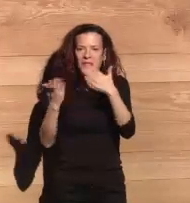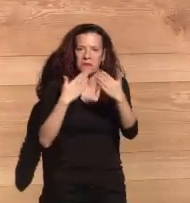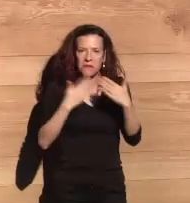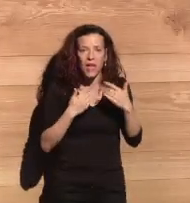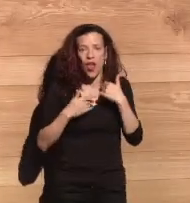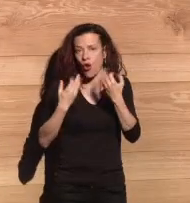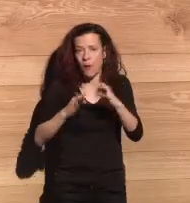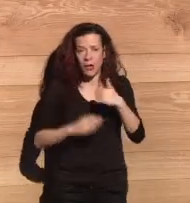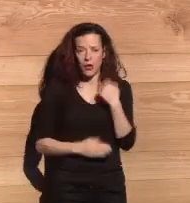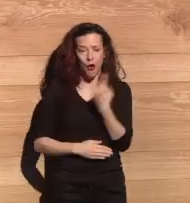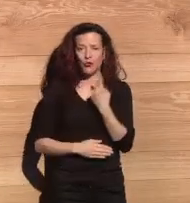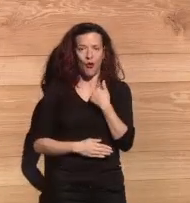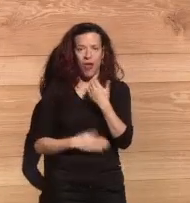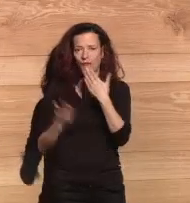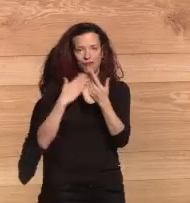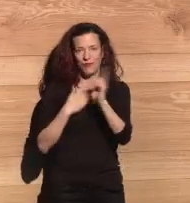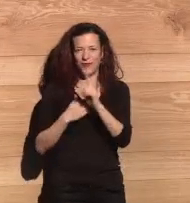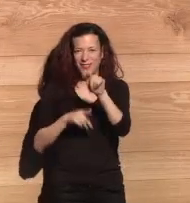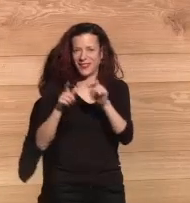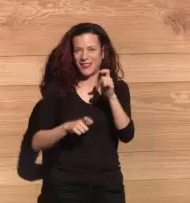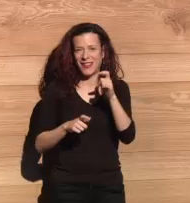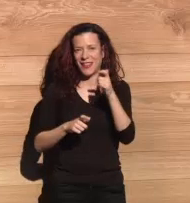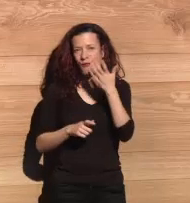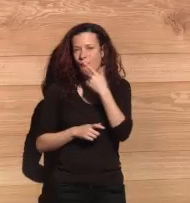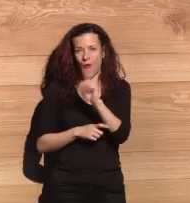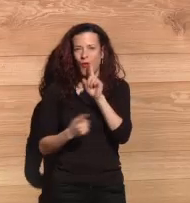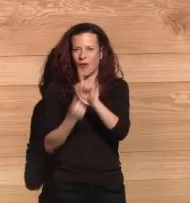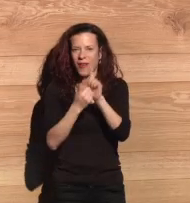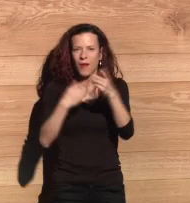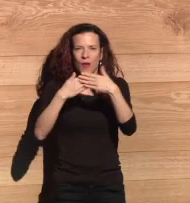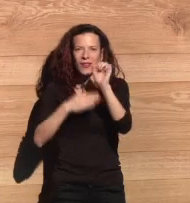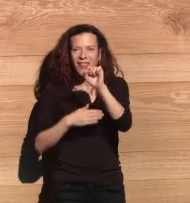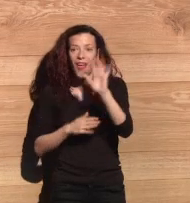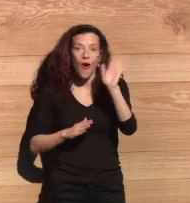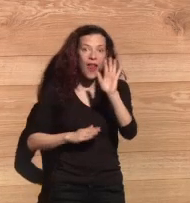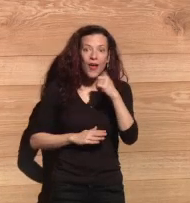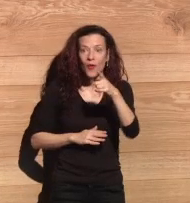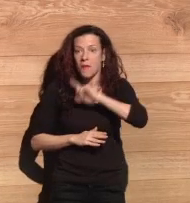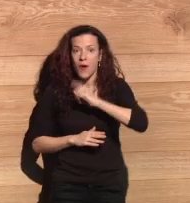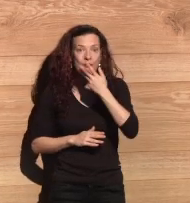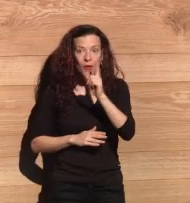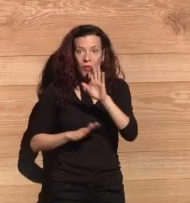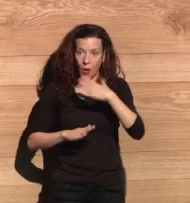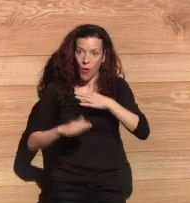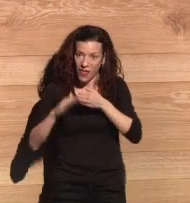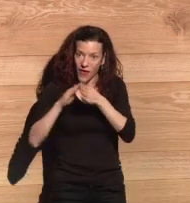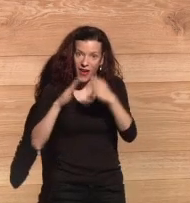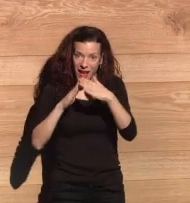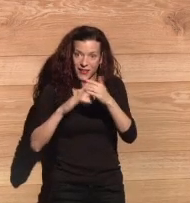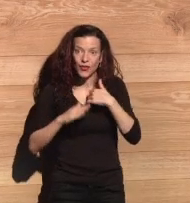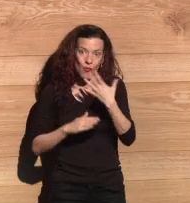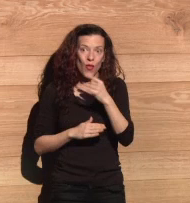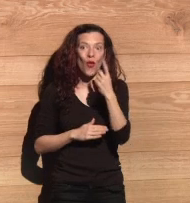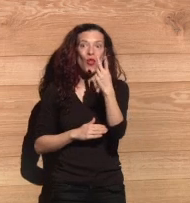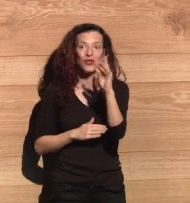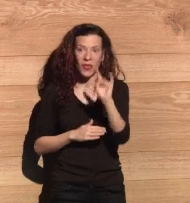no haría, ¿no? Hablar con extraños y llegar a la puerta de alguien y, hola, no me conoces, pero puedo entrar a tu casa, me puedo quedar 2